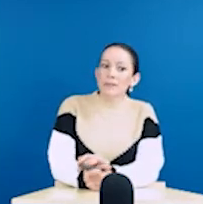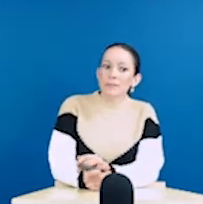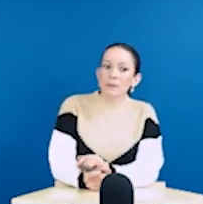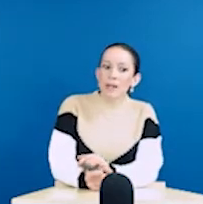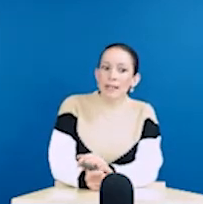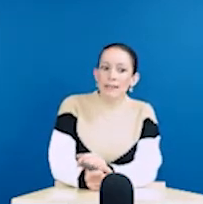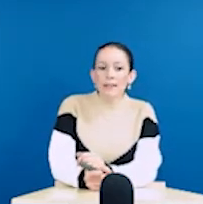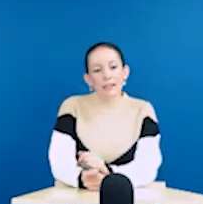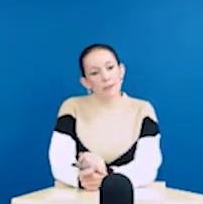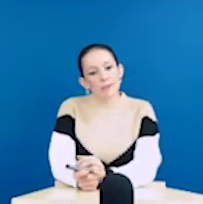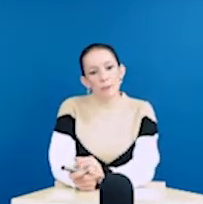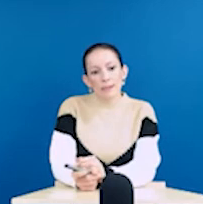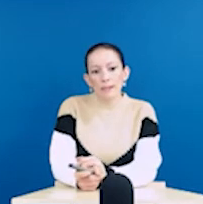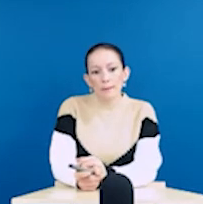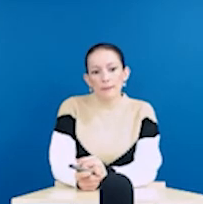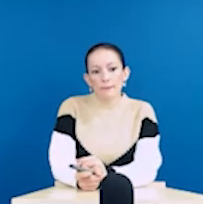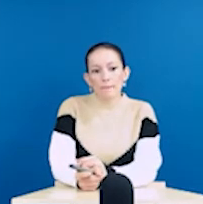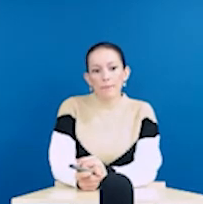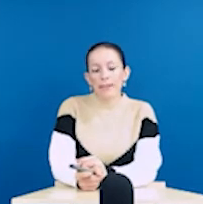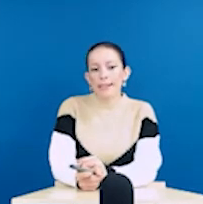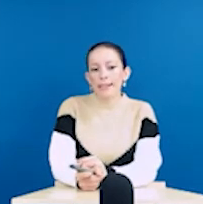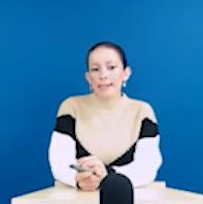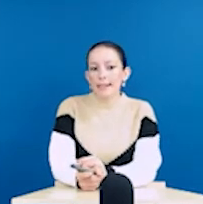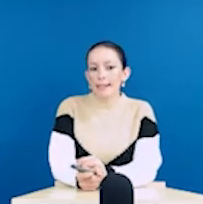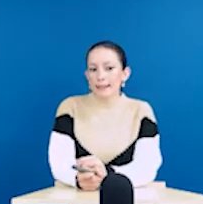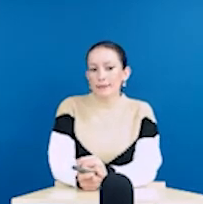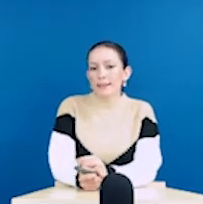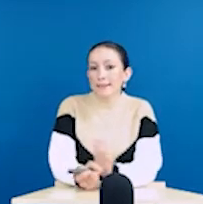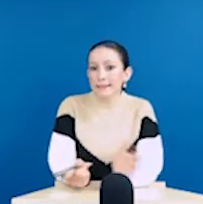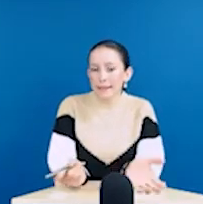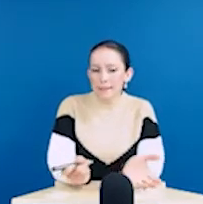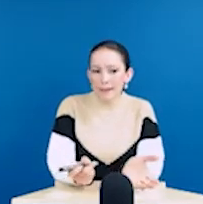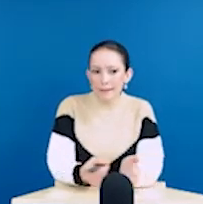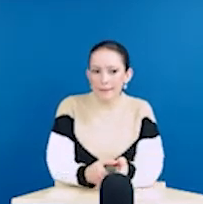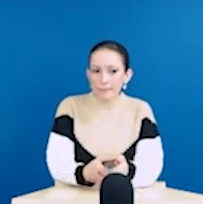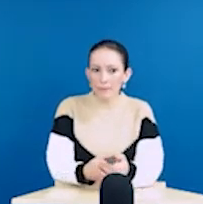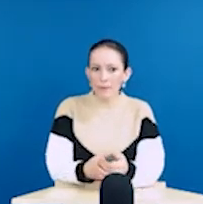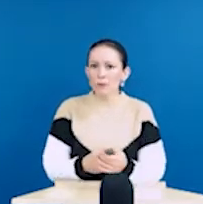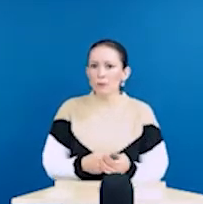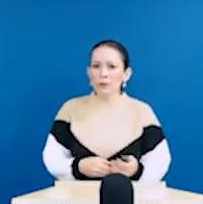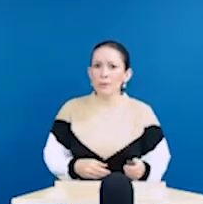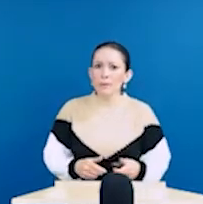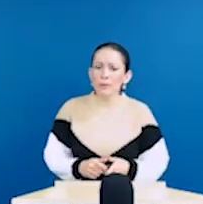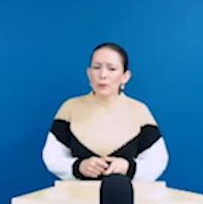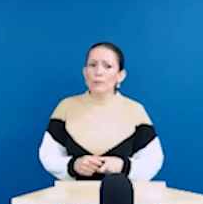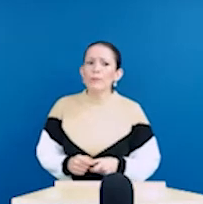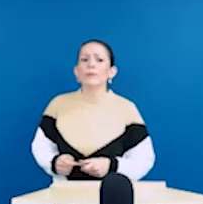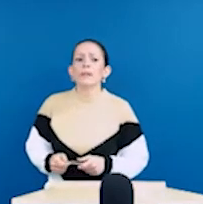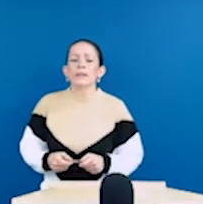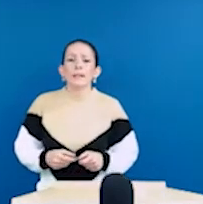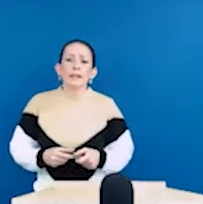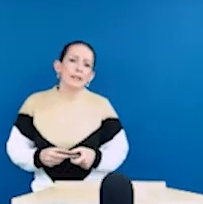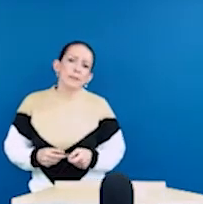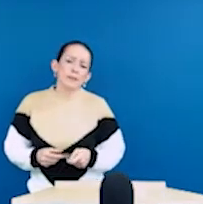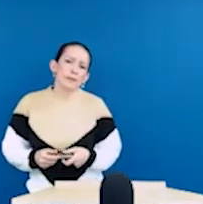como alteraciones visuales, alteraciones auditivas y alteraciones en las extremidades. Nosotros vemos muy